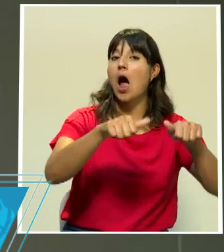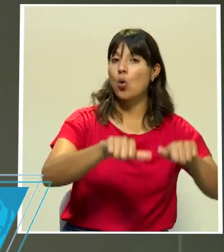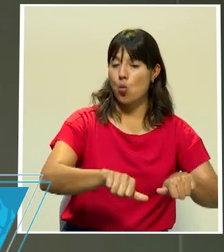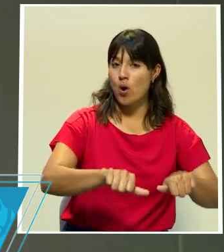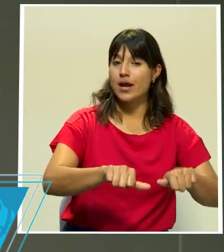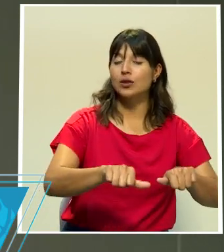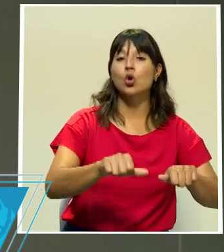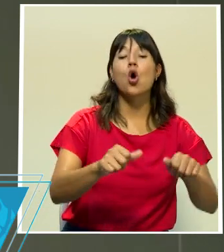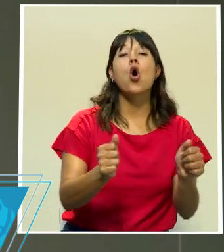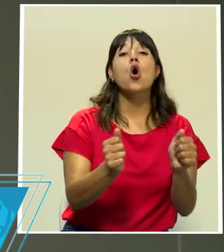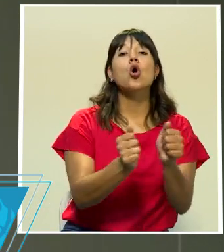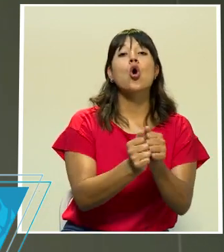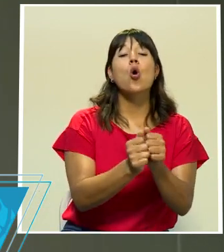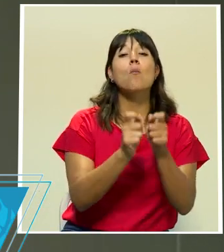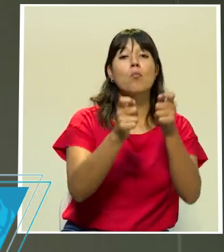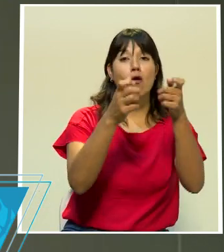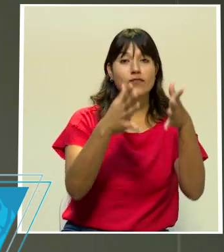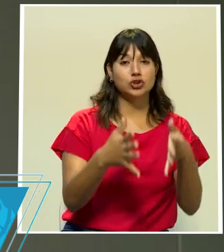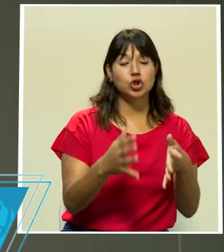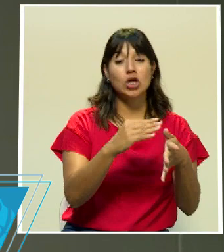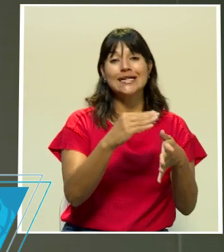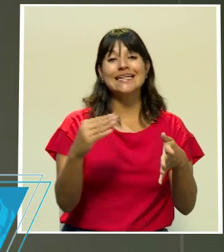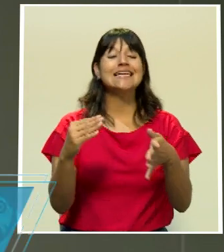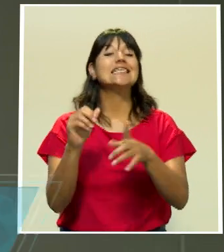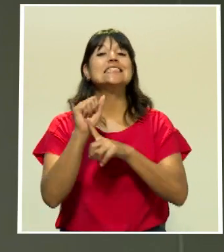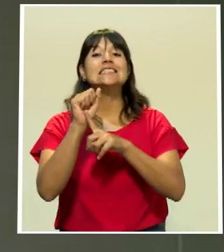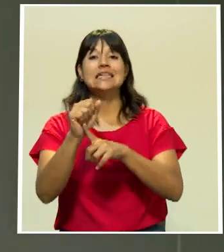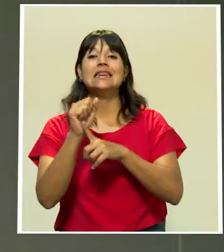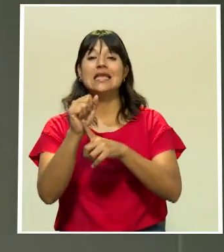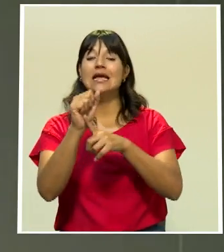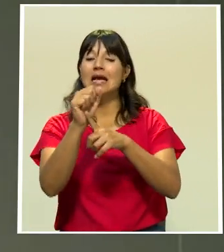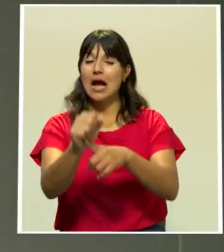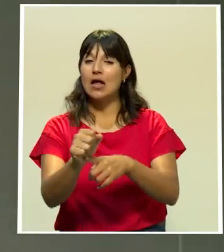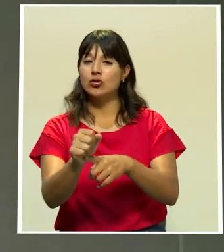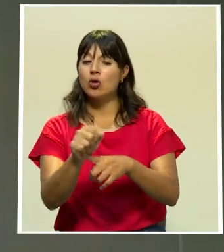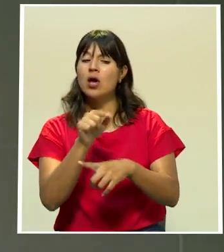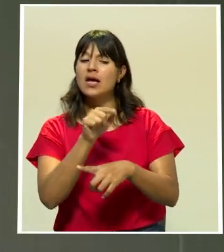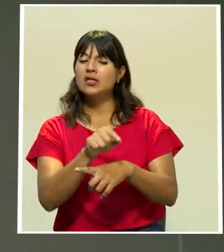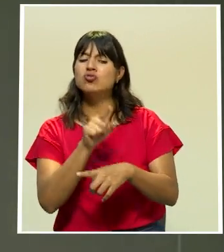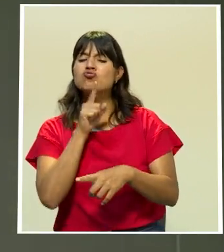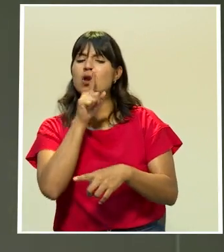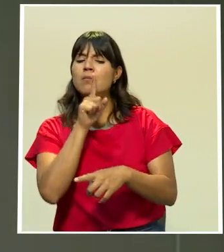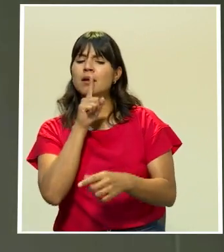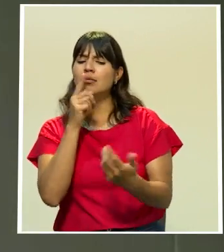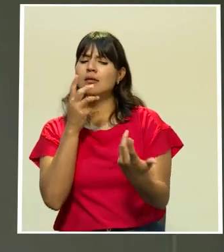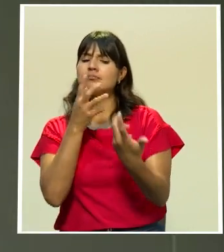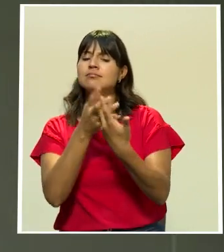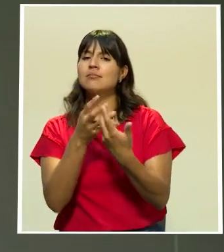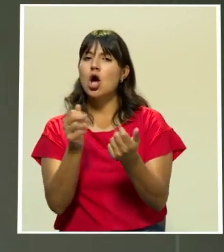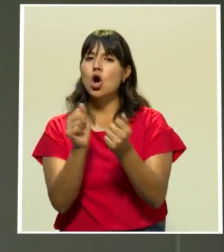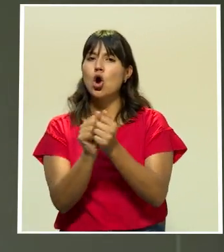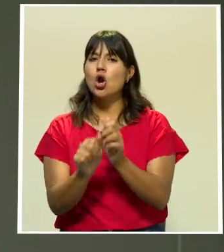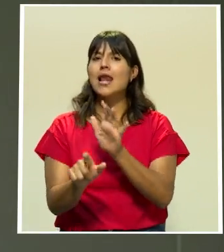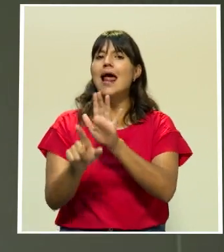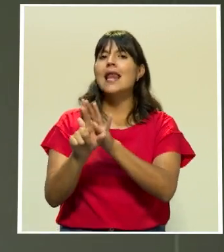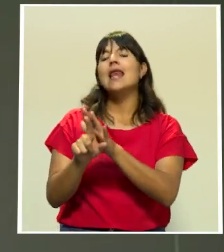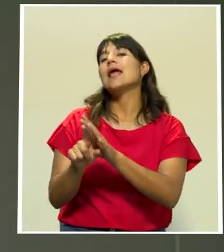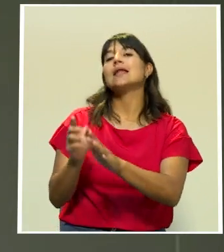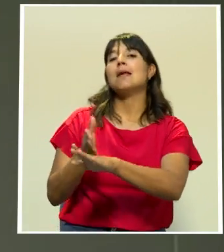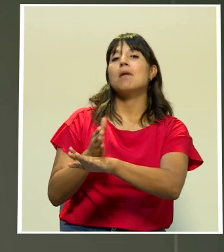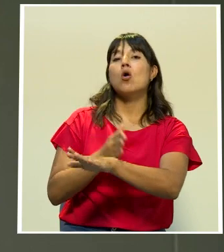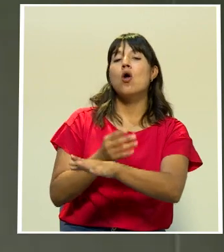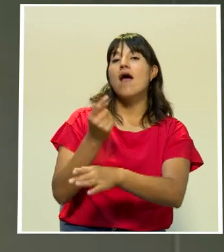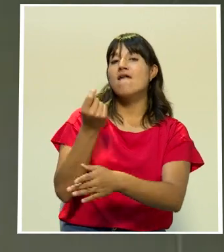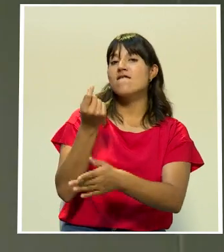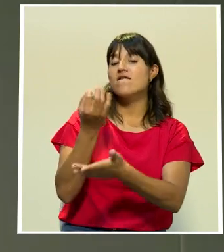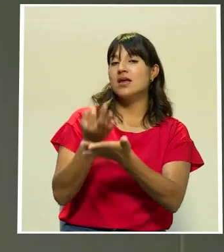los sindicatos de educación y el Ministerio de Educación cumpla con la ley y cumpla con la ley de fortalecimiento de las finanzas